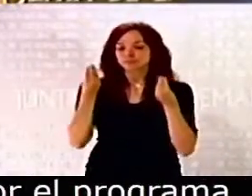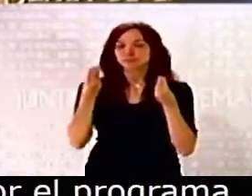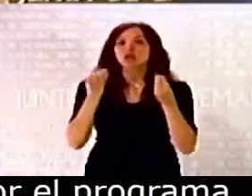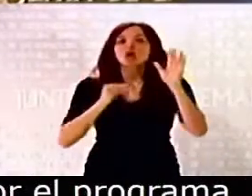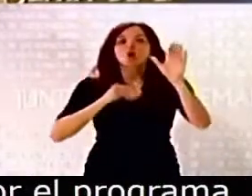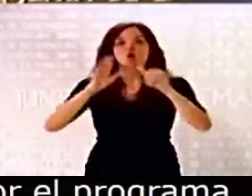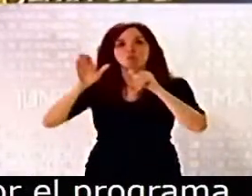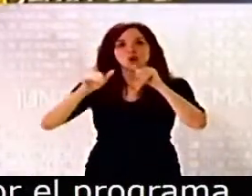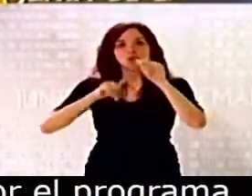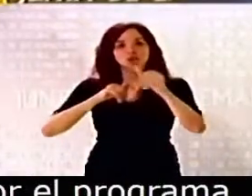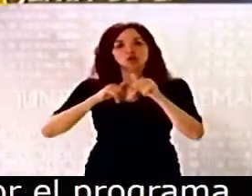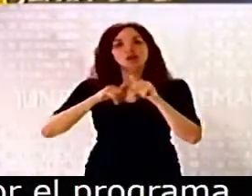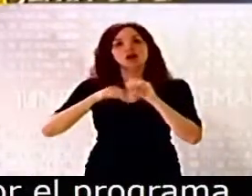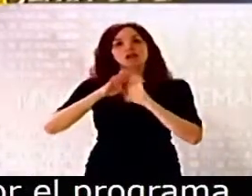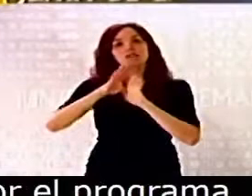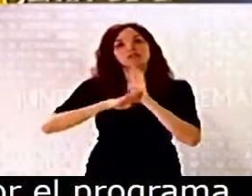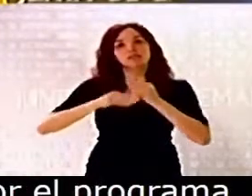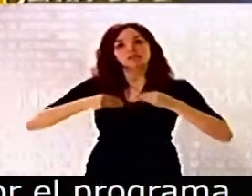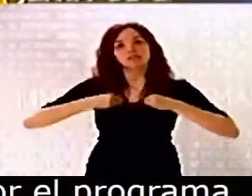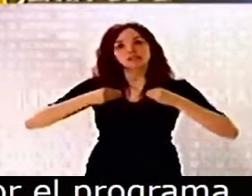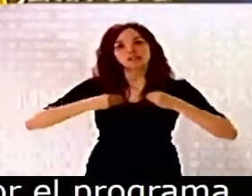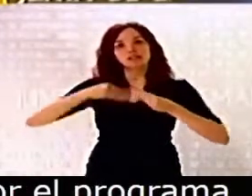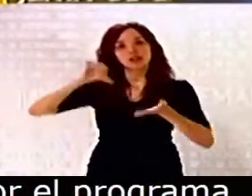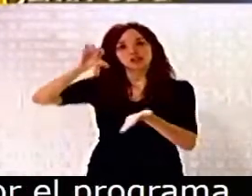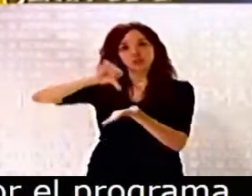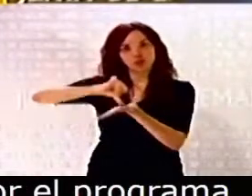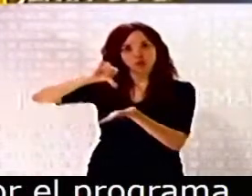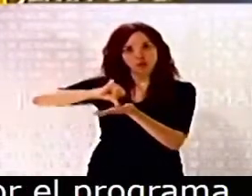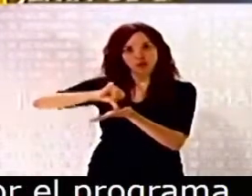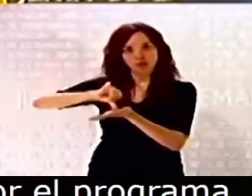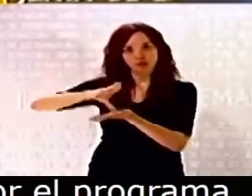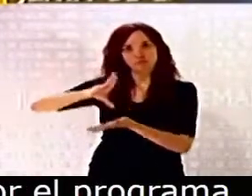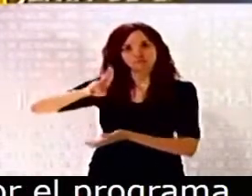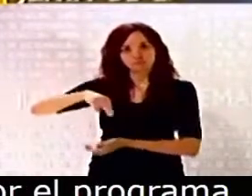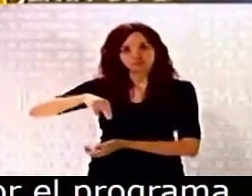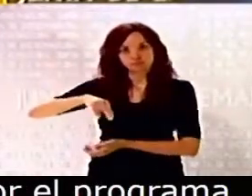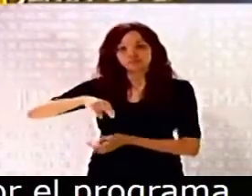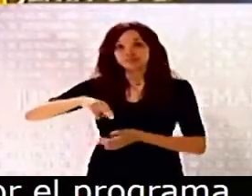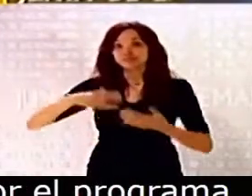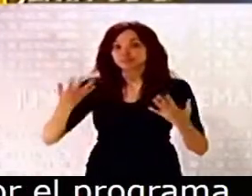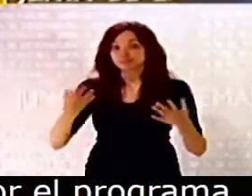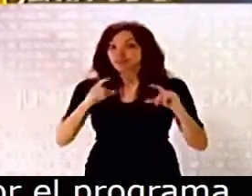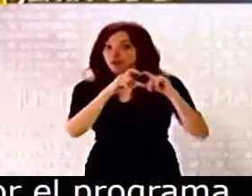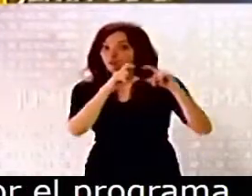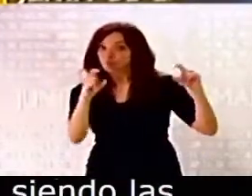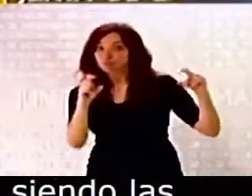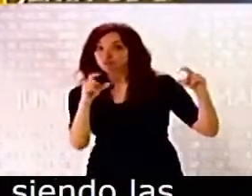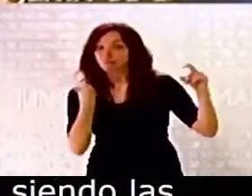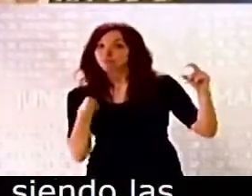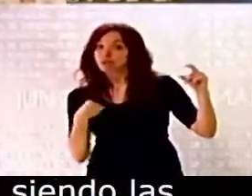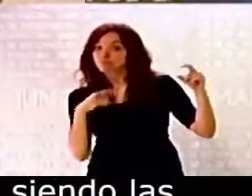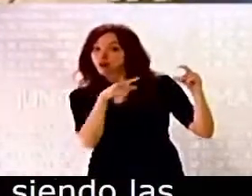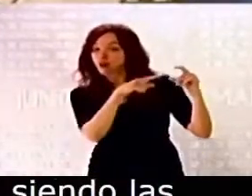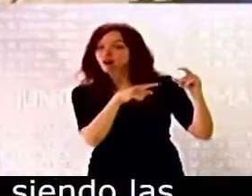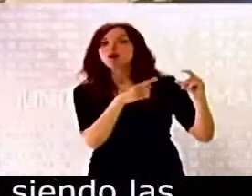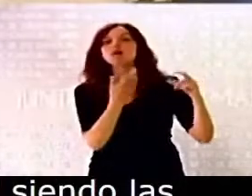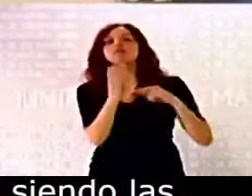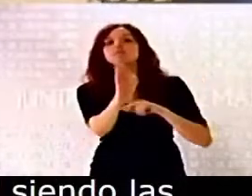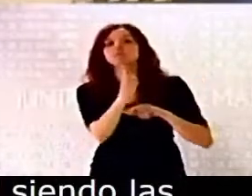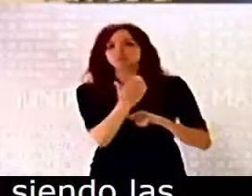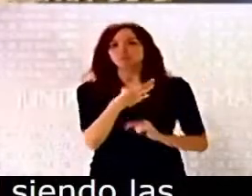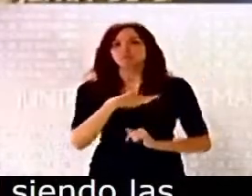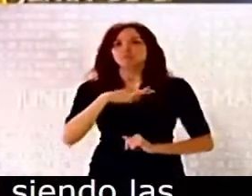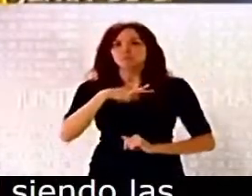de Diviértete en la ciudad, siendo las empresas del sector las que podrán presentar y,